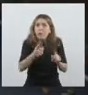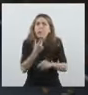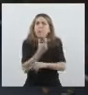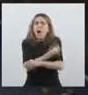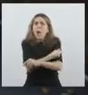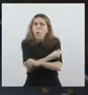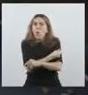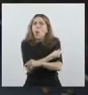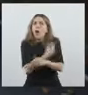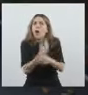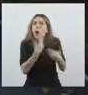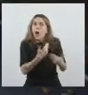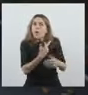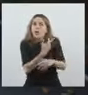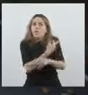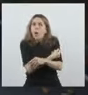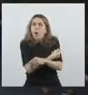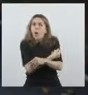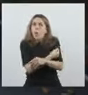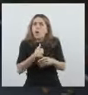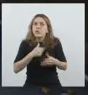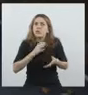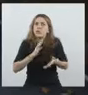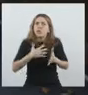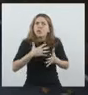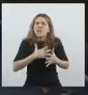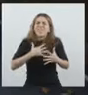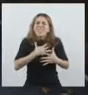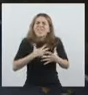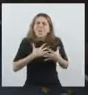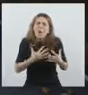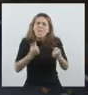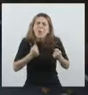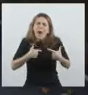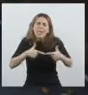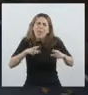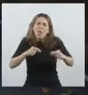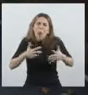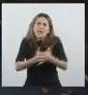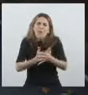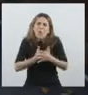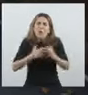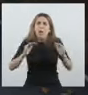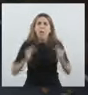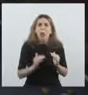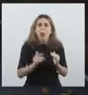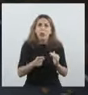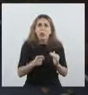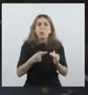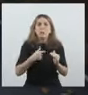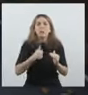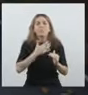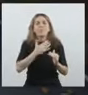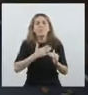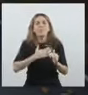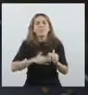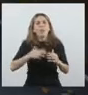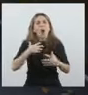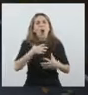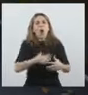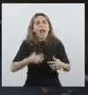me permitió atravesar el tratamiento sin síntomas dolorosos y con la tranquilidad de saber que mi organismo había